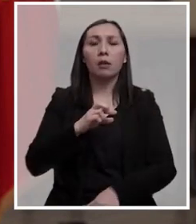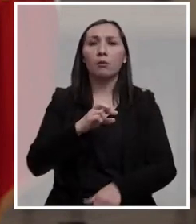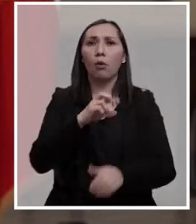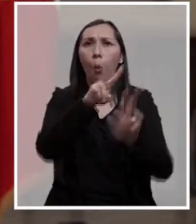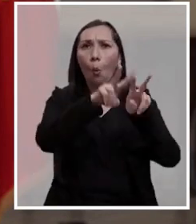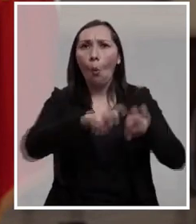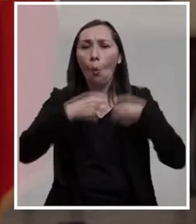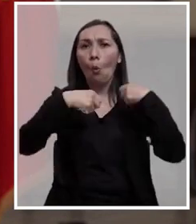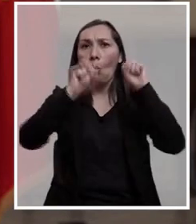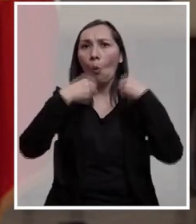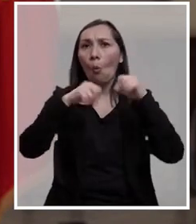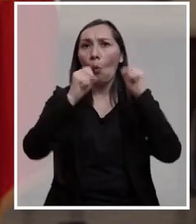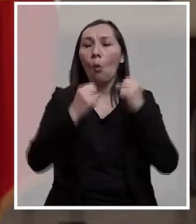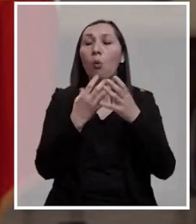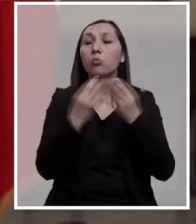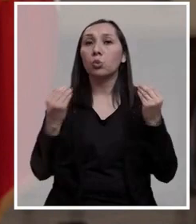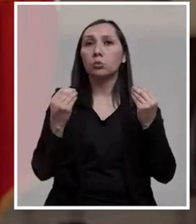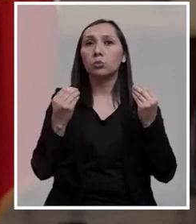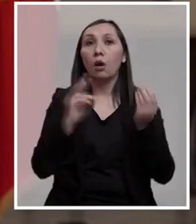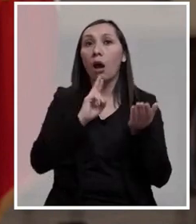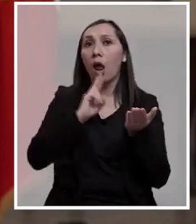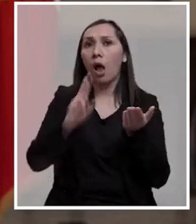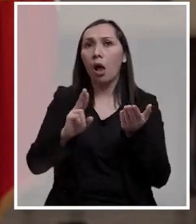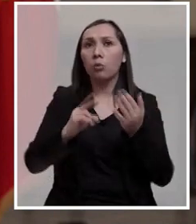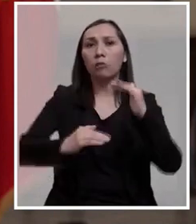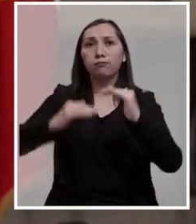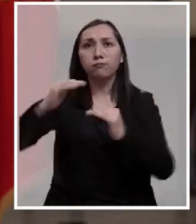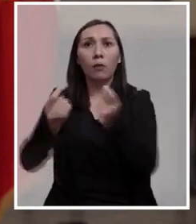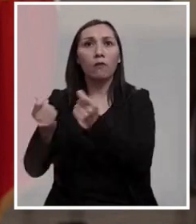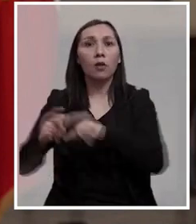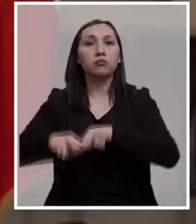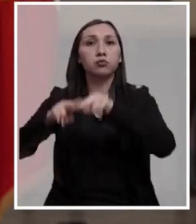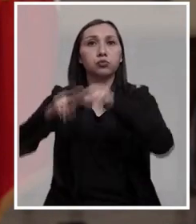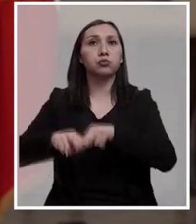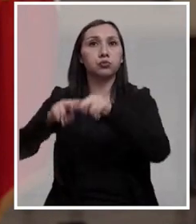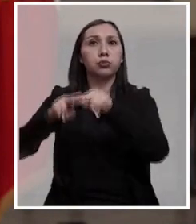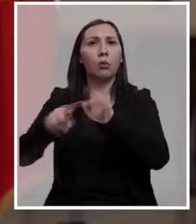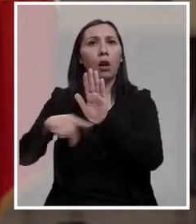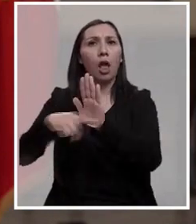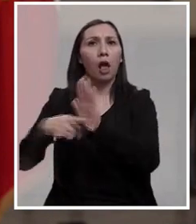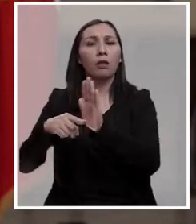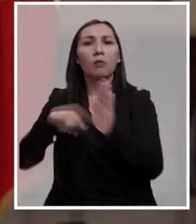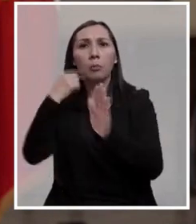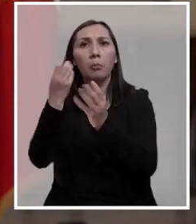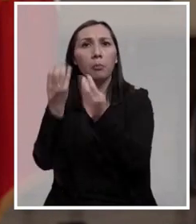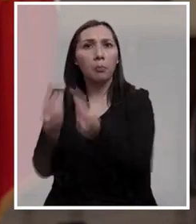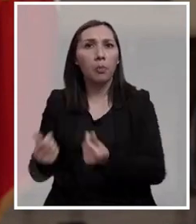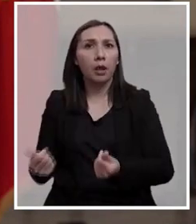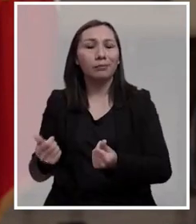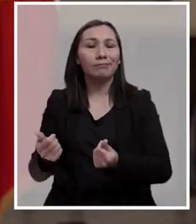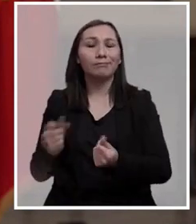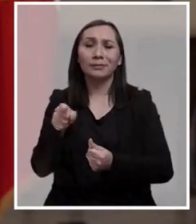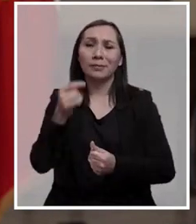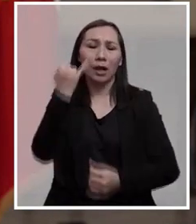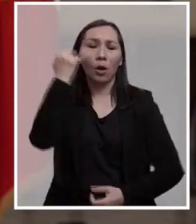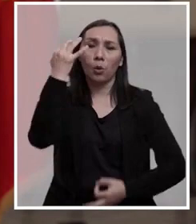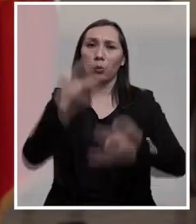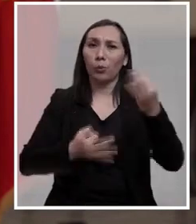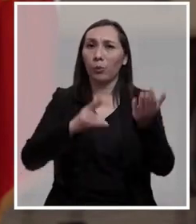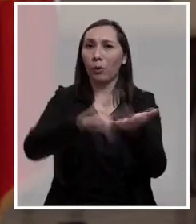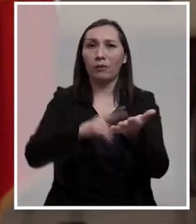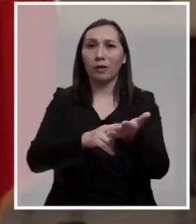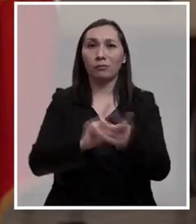tremendas utilidades aunque los resultados y la rentabilidad de los fondos sean negativos esta injusta realidad